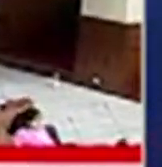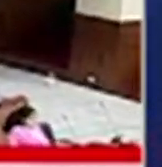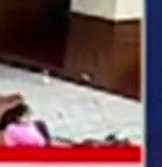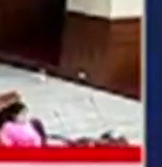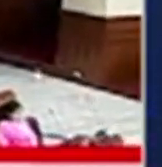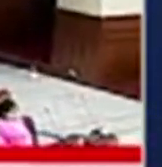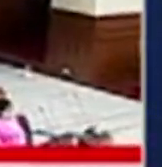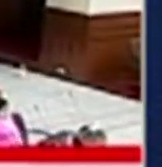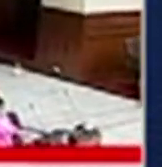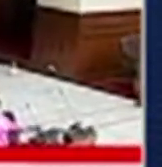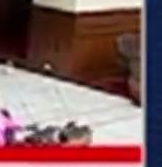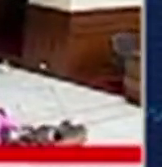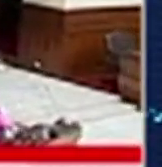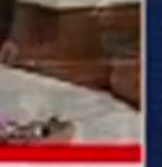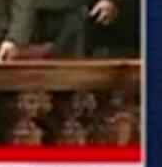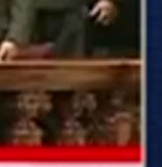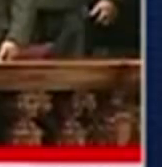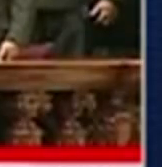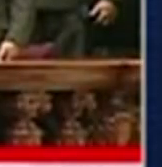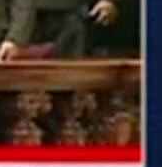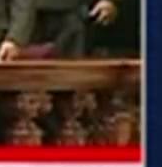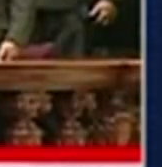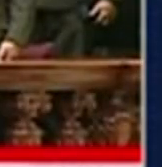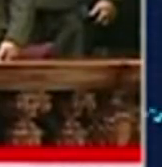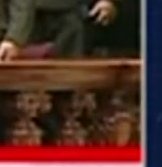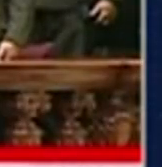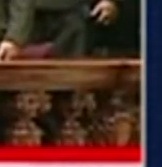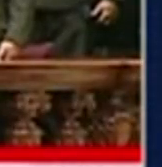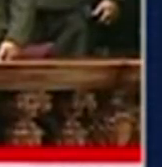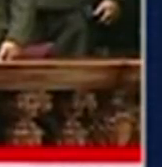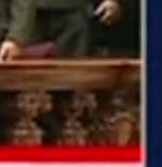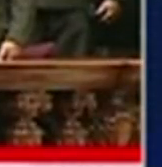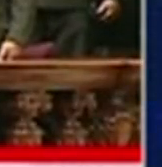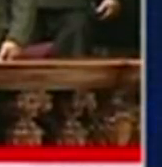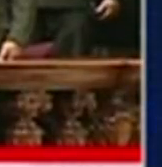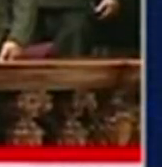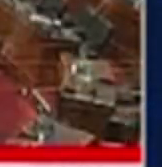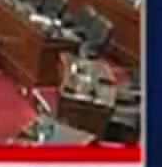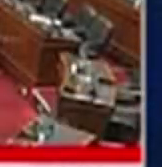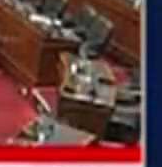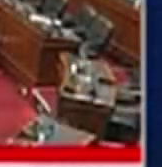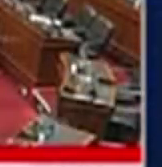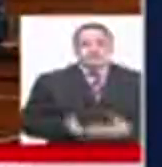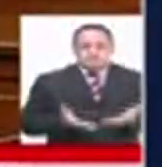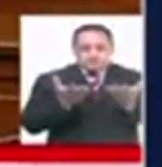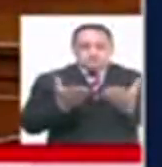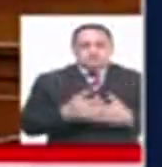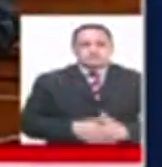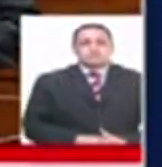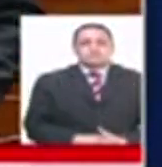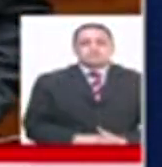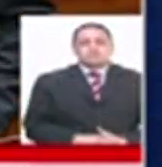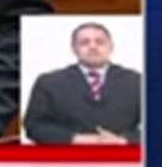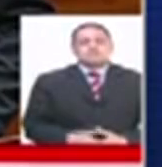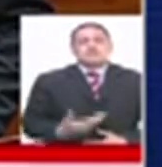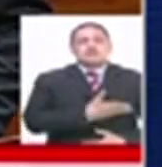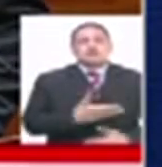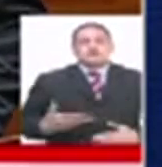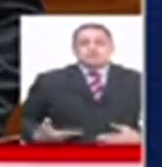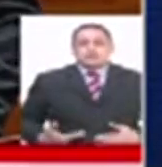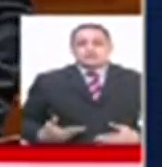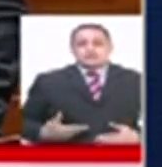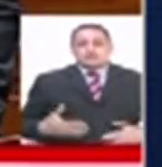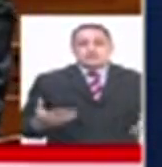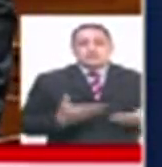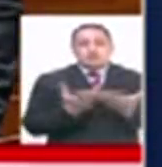en este momento, la interpelación al ministro de Educación, Carlos Gallardo. El ministro ya respondió las 10 interrogantes de